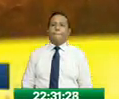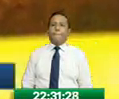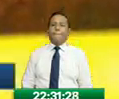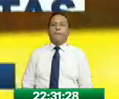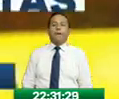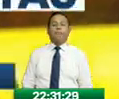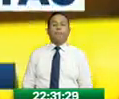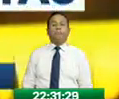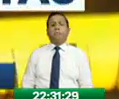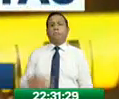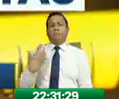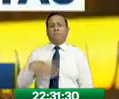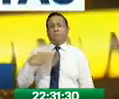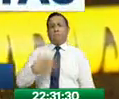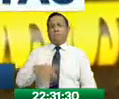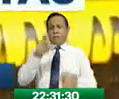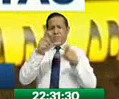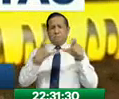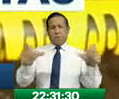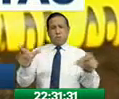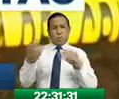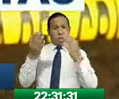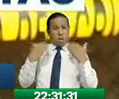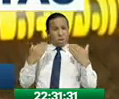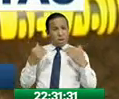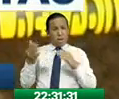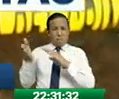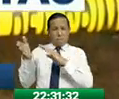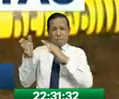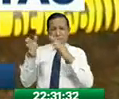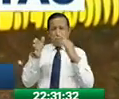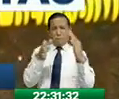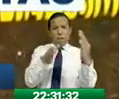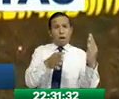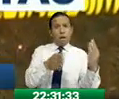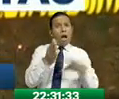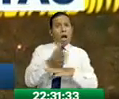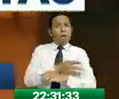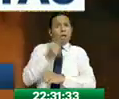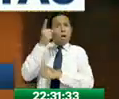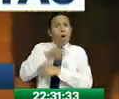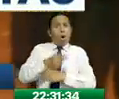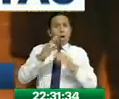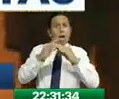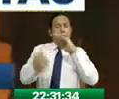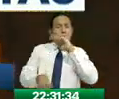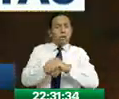Muertes violentas no cesan en Guayaquil. Pese a toque de queda, 2 personas fueron asesinadas.